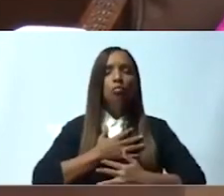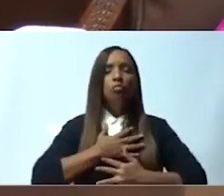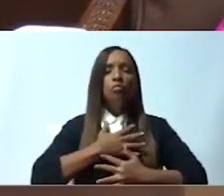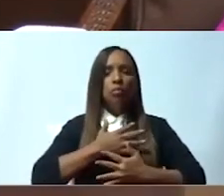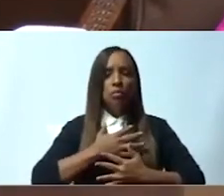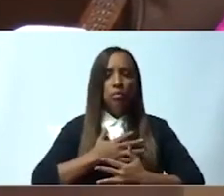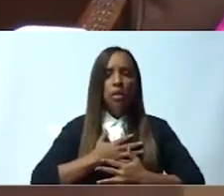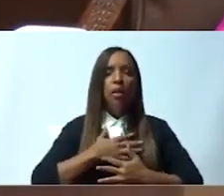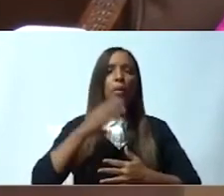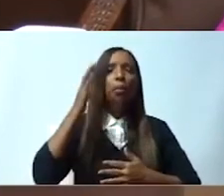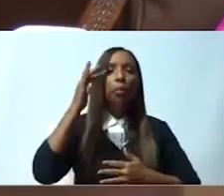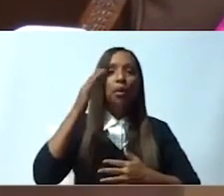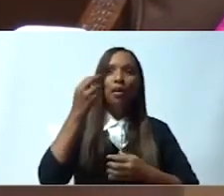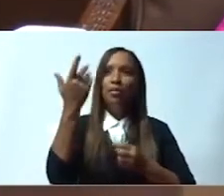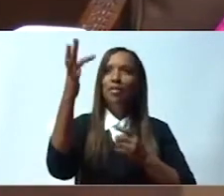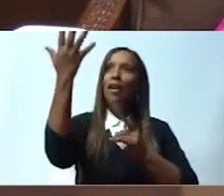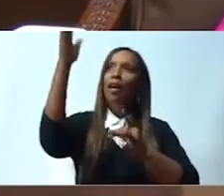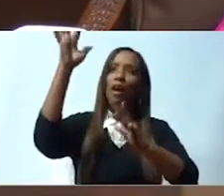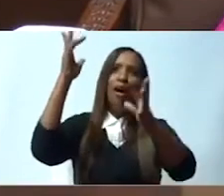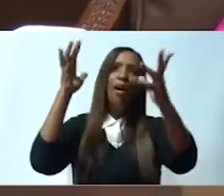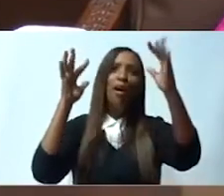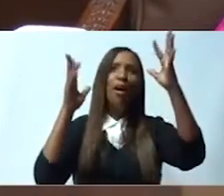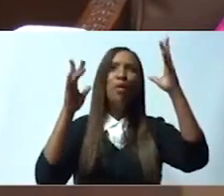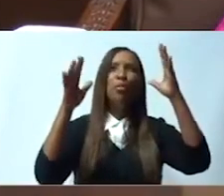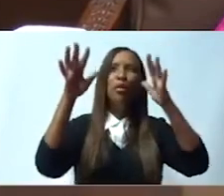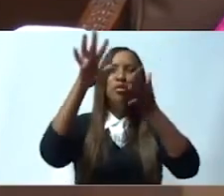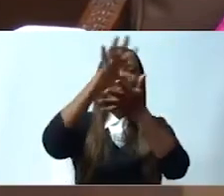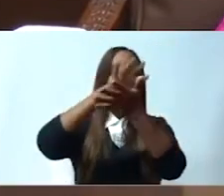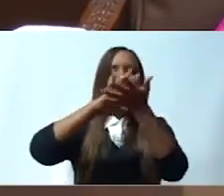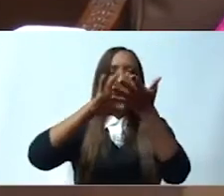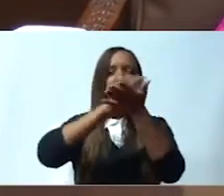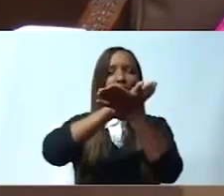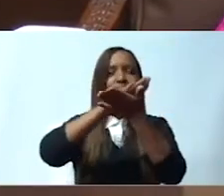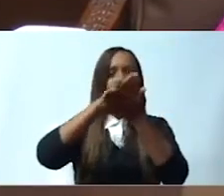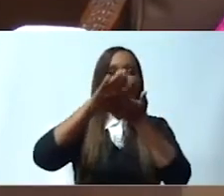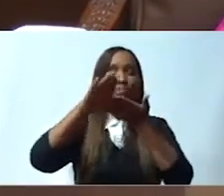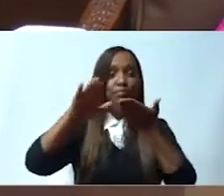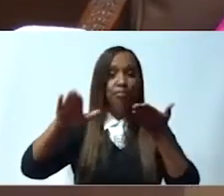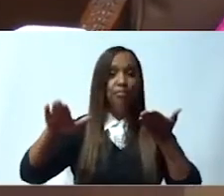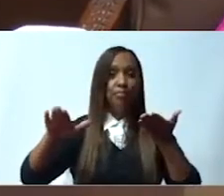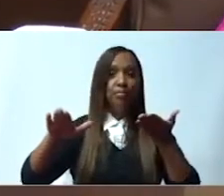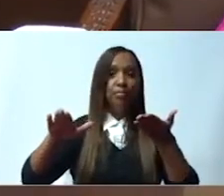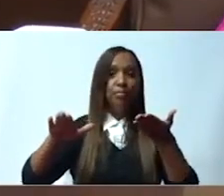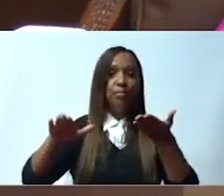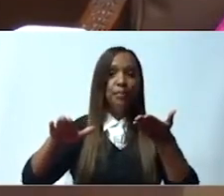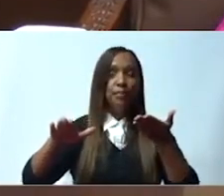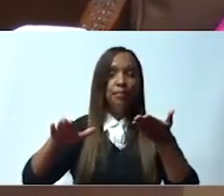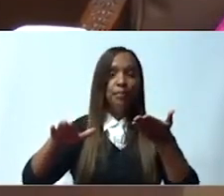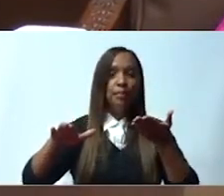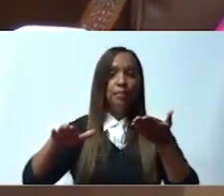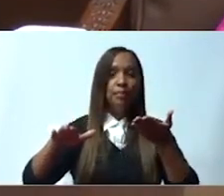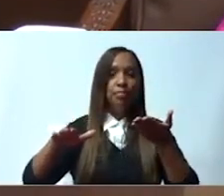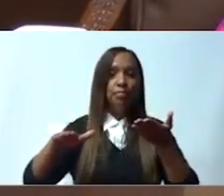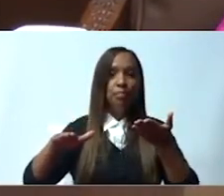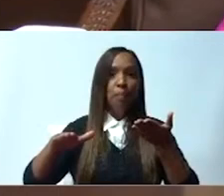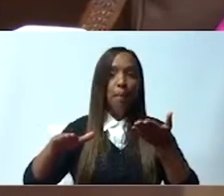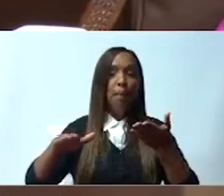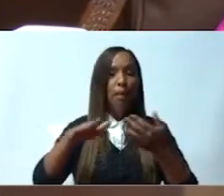pero además hay otras importantes